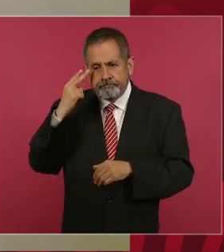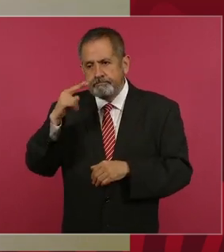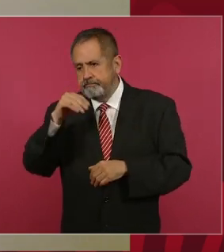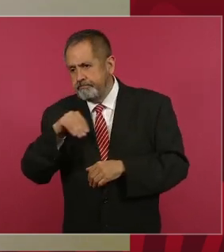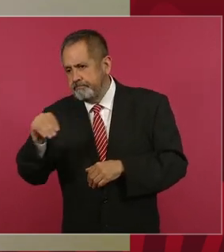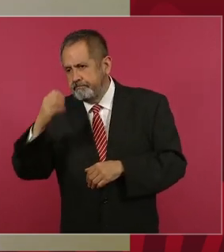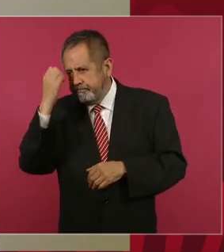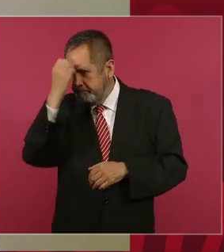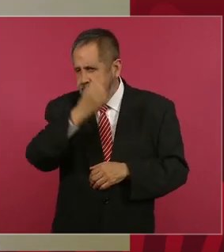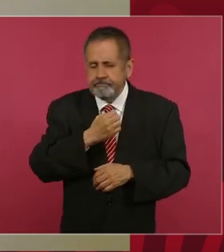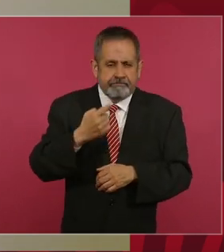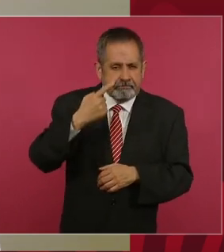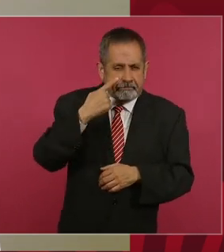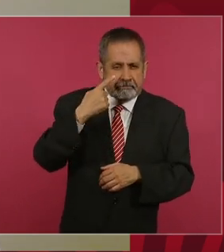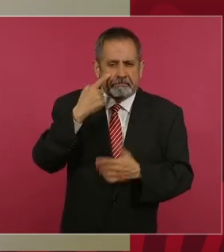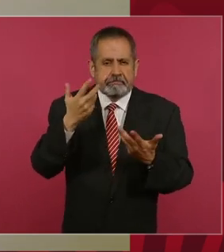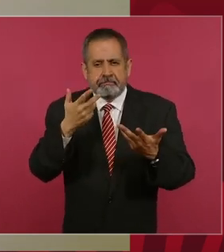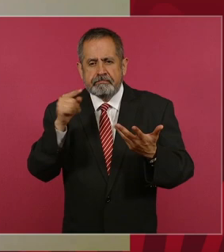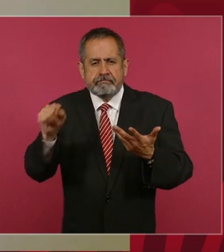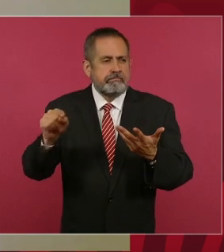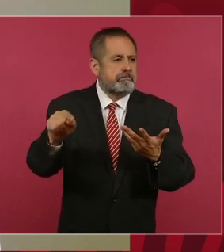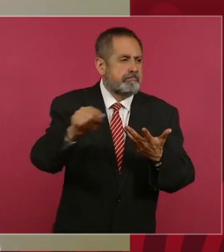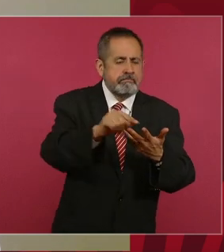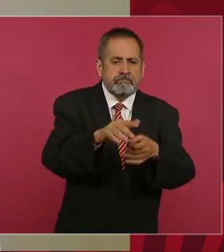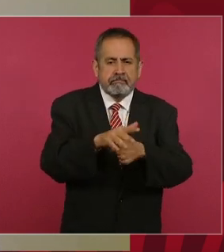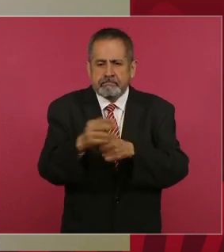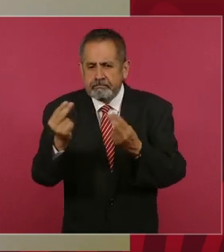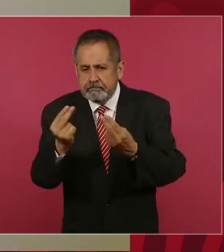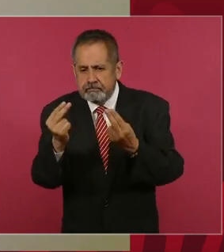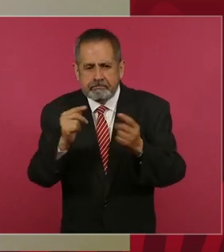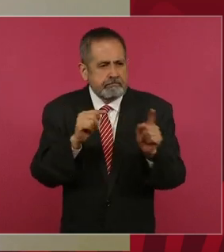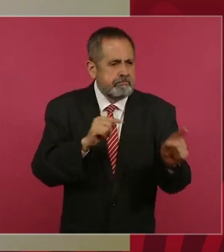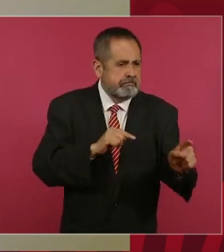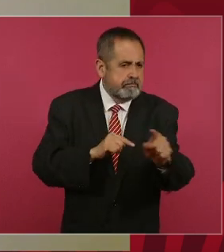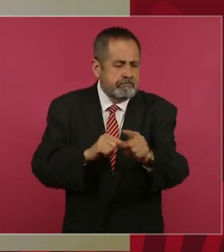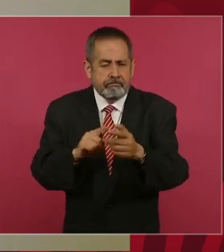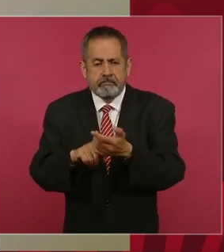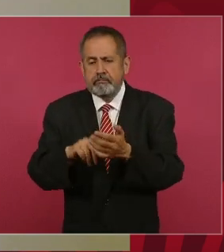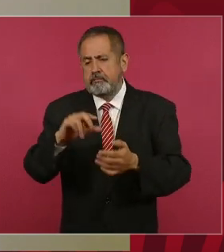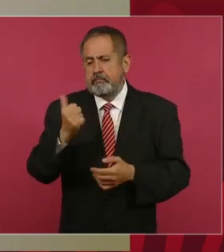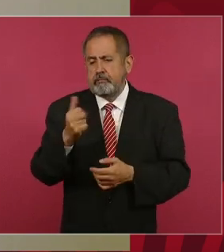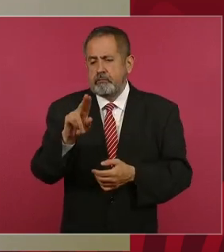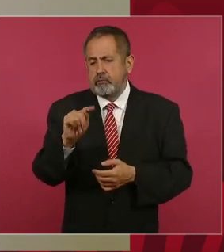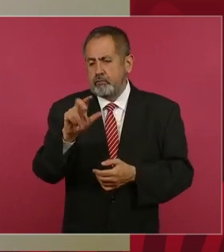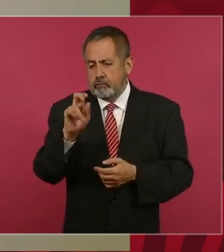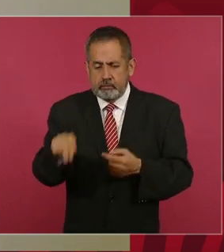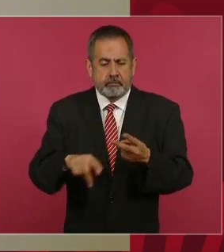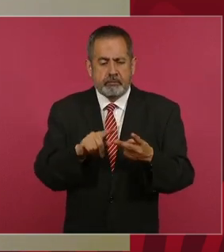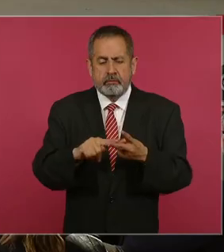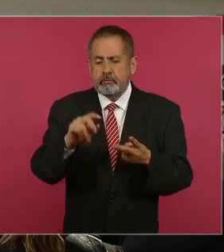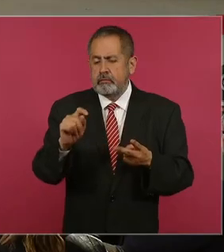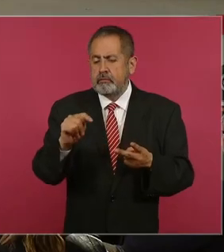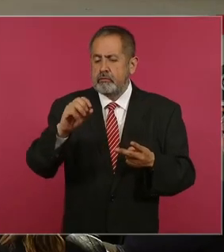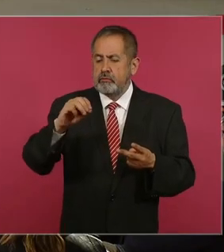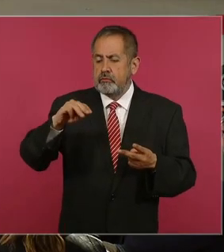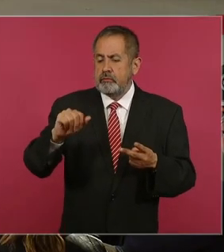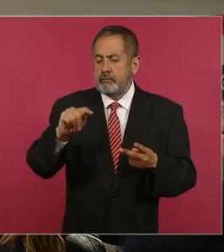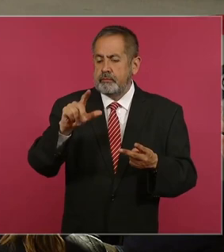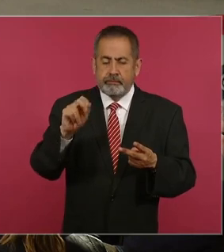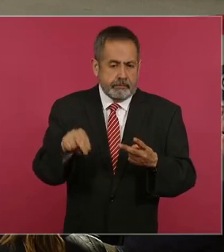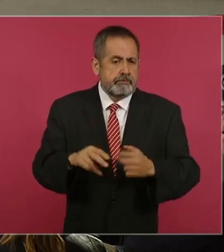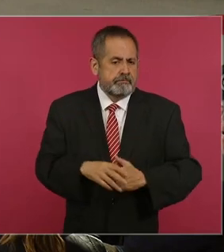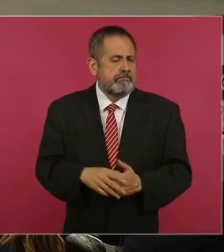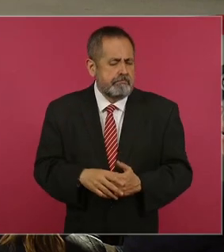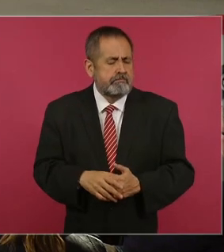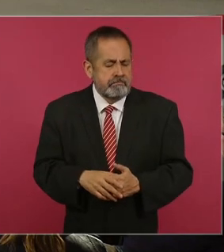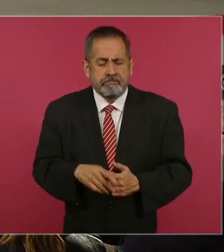evaluación de daños y análisis de necesidades, principalmente en Autlán y Tomatlán, Jalisco. Se llevan a